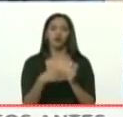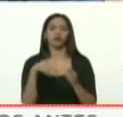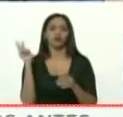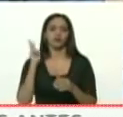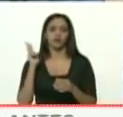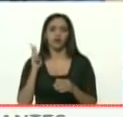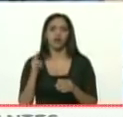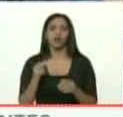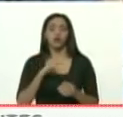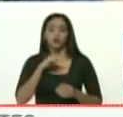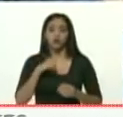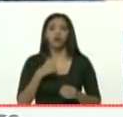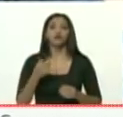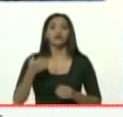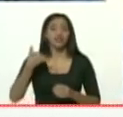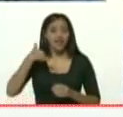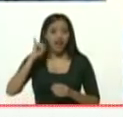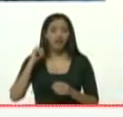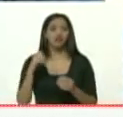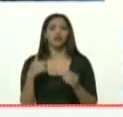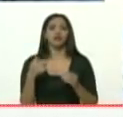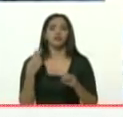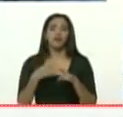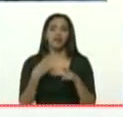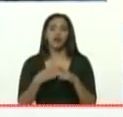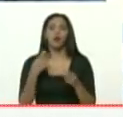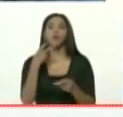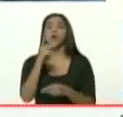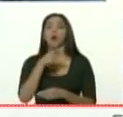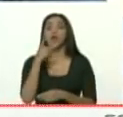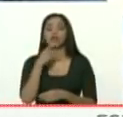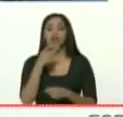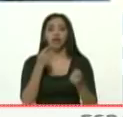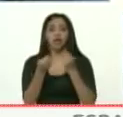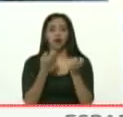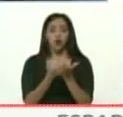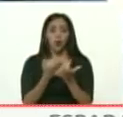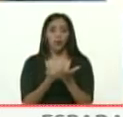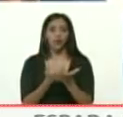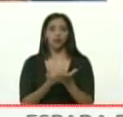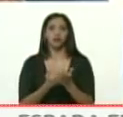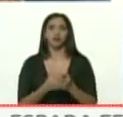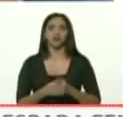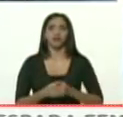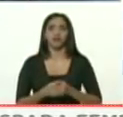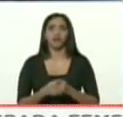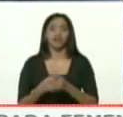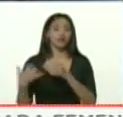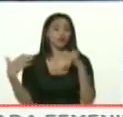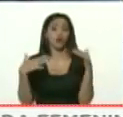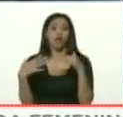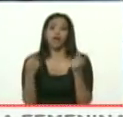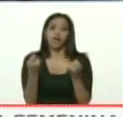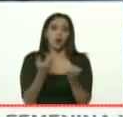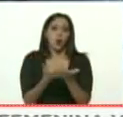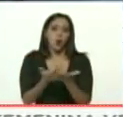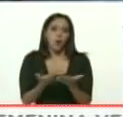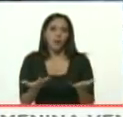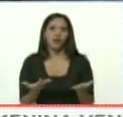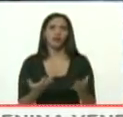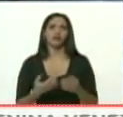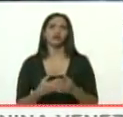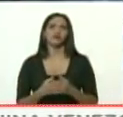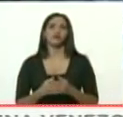establecido que hay amenazas políticas, hay amenazas económicas, en medio de una guerra económica, hay amenazas